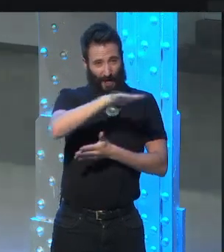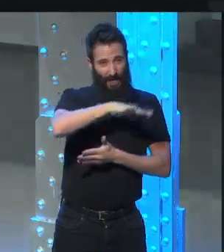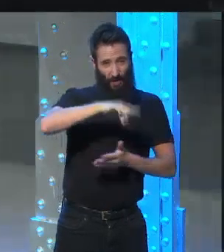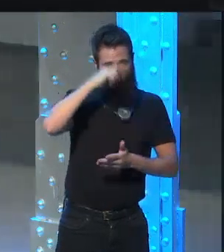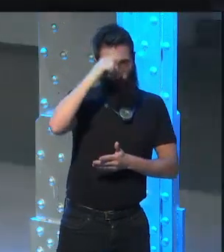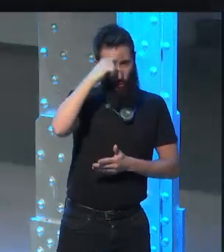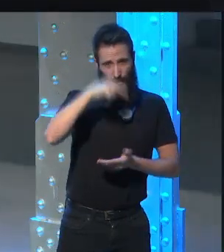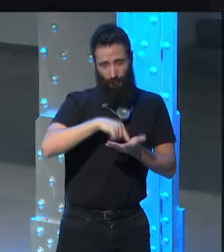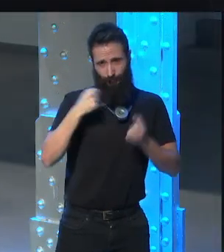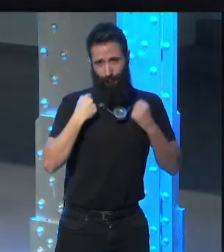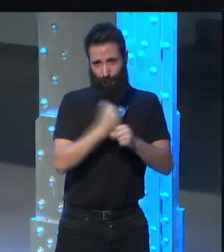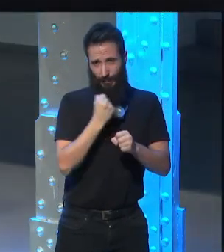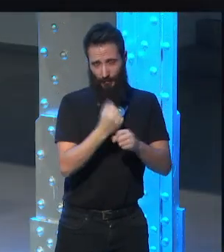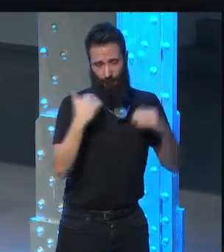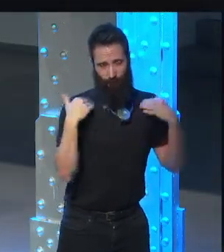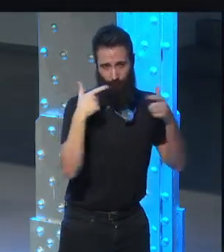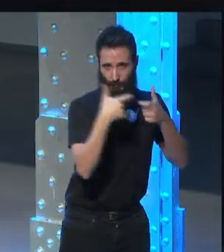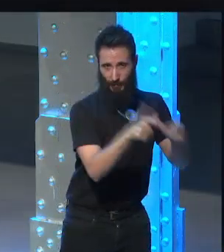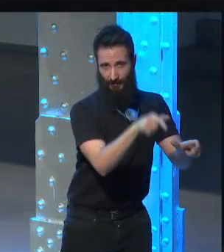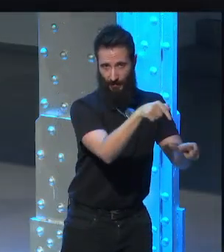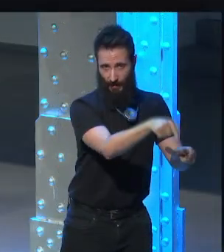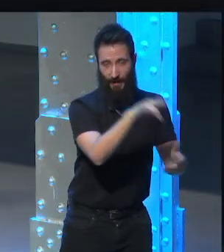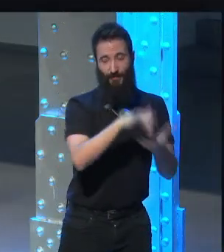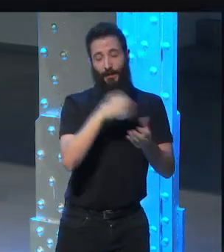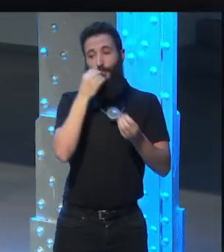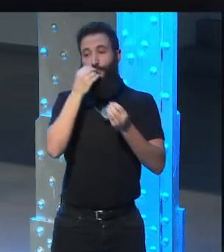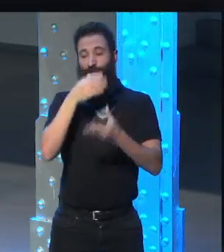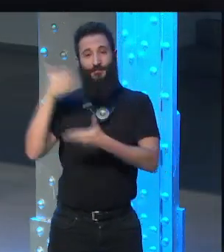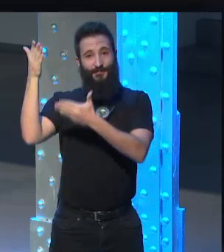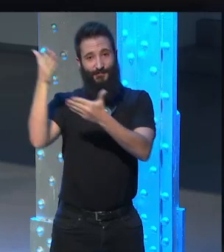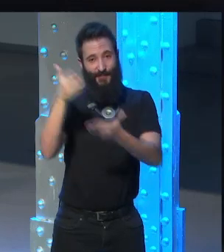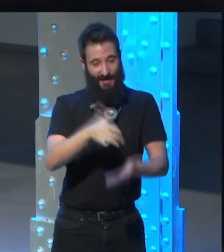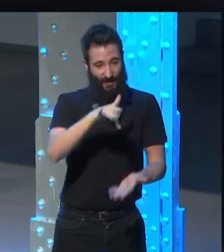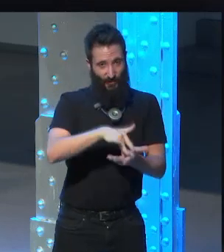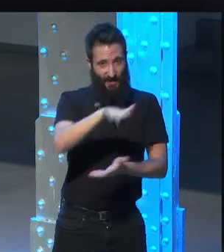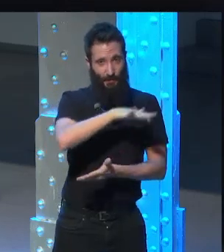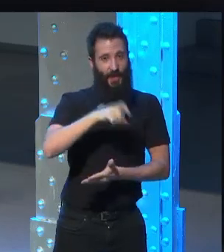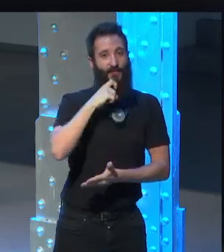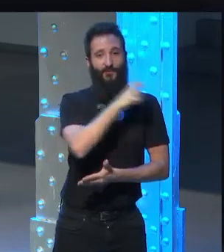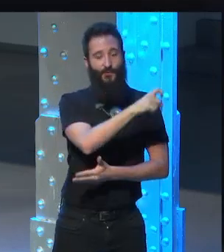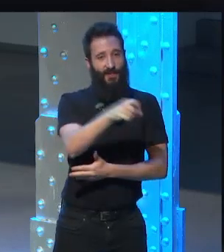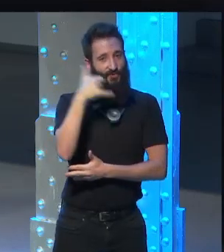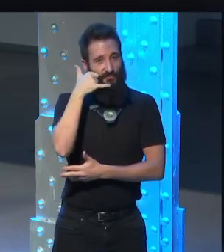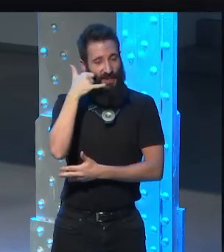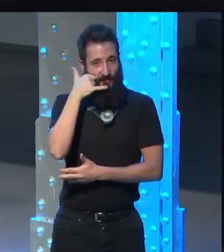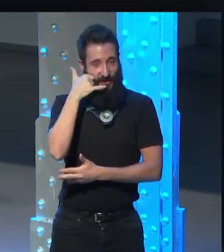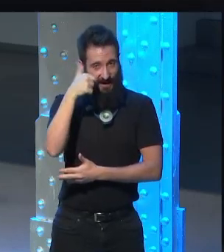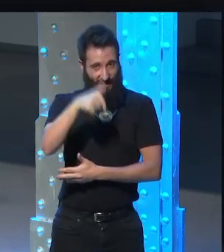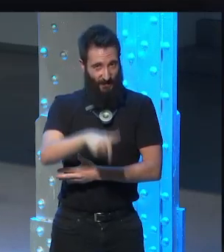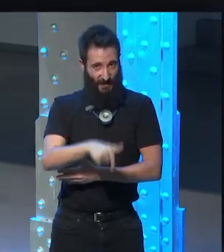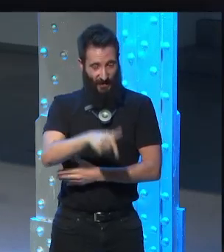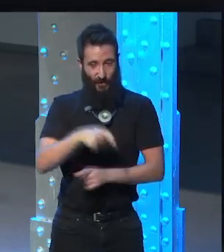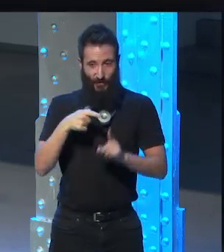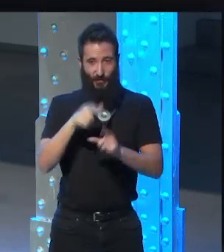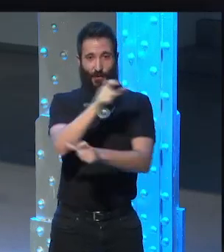Telefónica. Y bueno, quiero daros la bienvenida al espacio Fundación Telefónica.